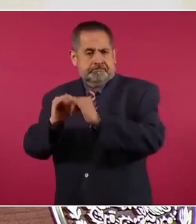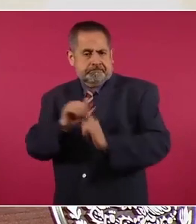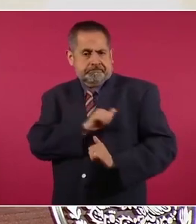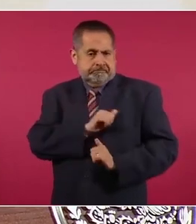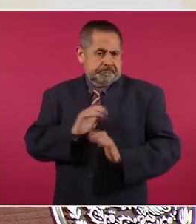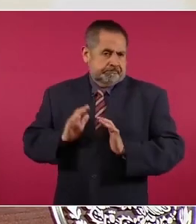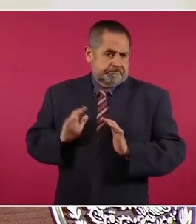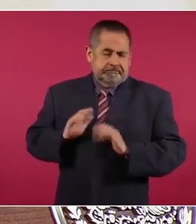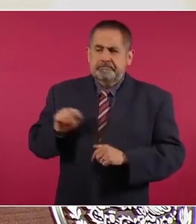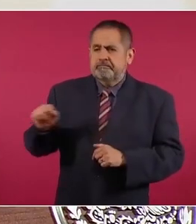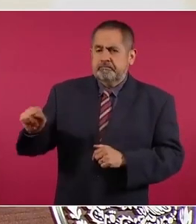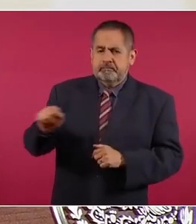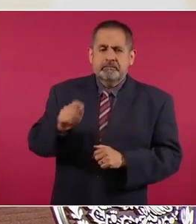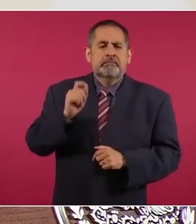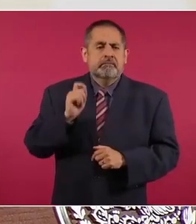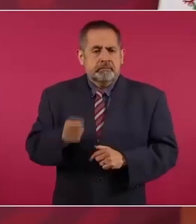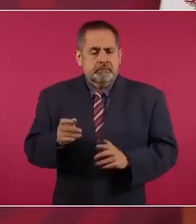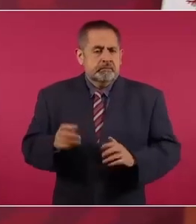que actúan